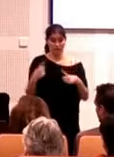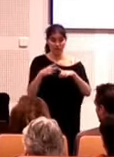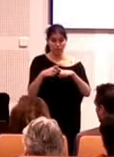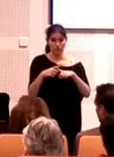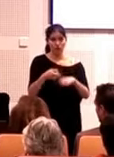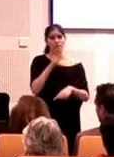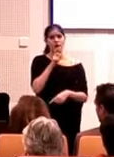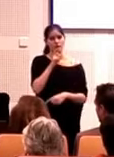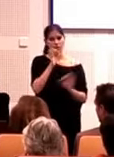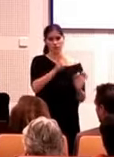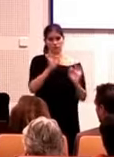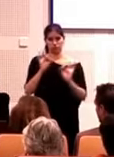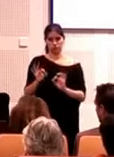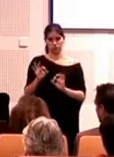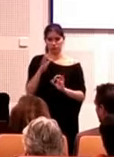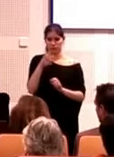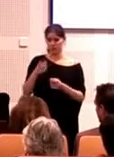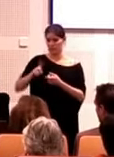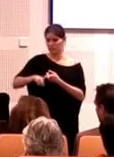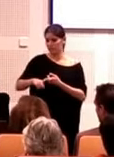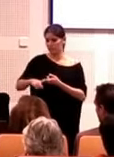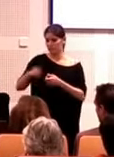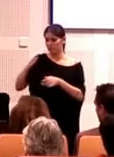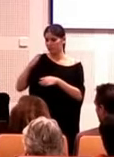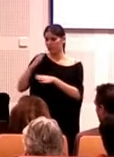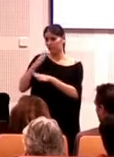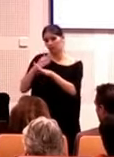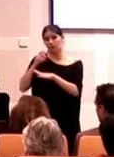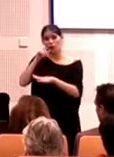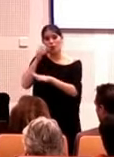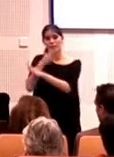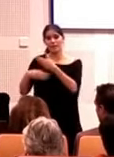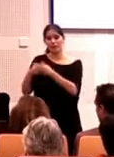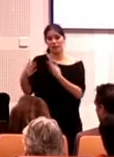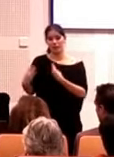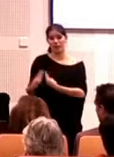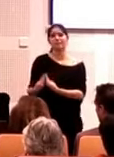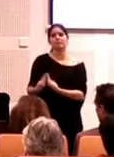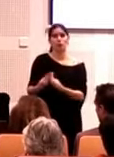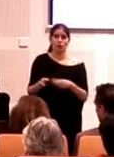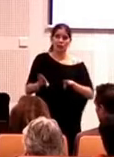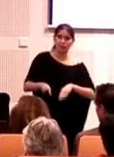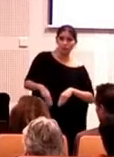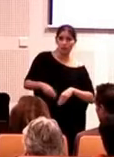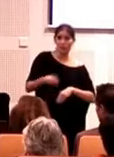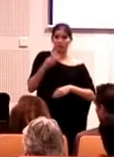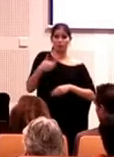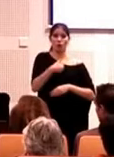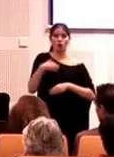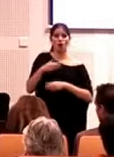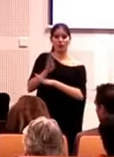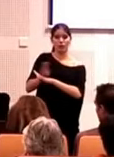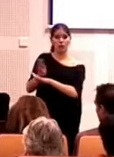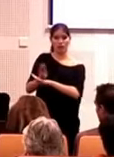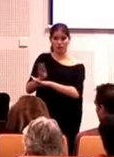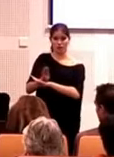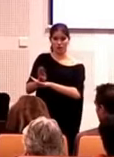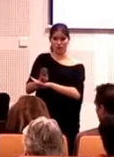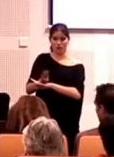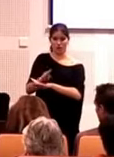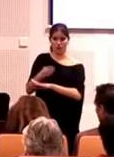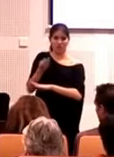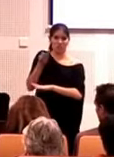mujer que está con un hombre con discapacidad lo asume mejor, tiene el rol de cuidadora y no le importa tanto, y para la